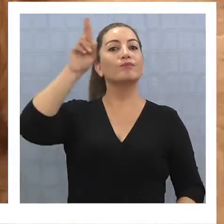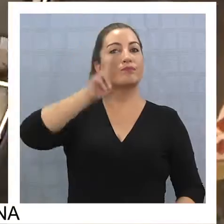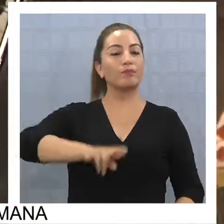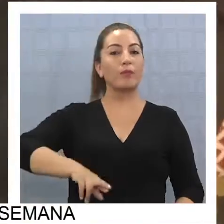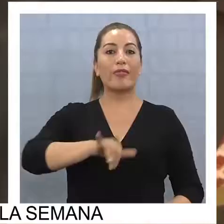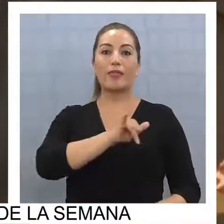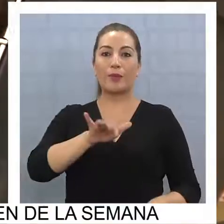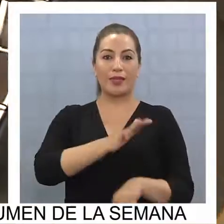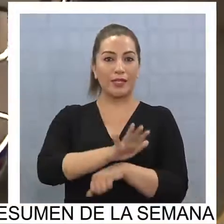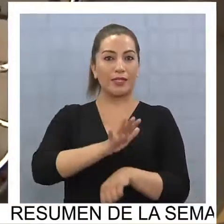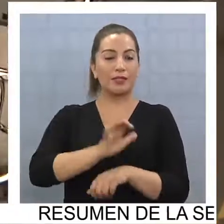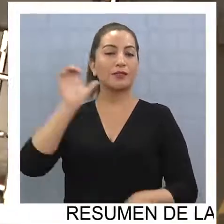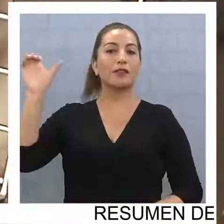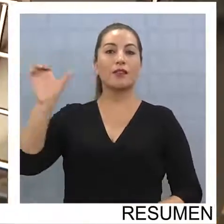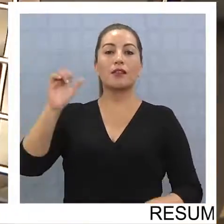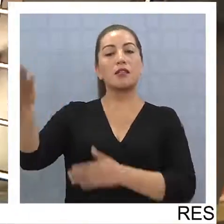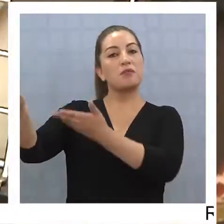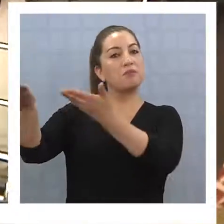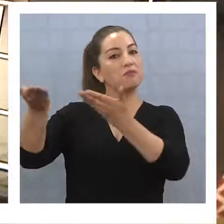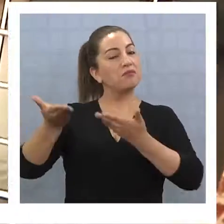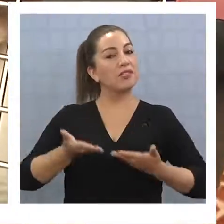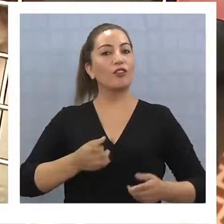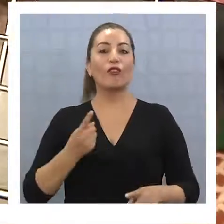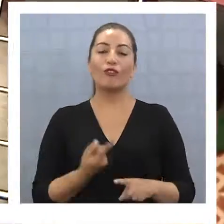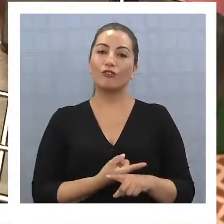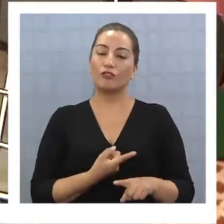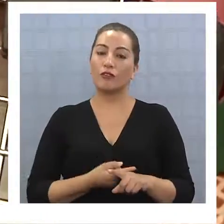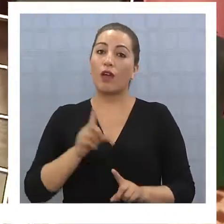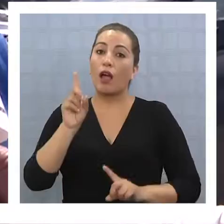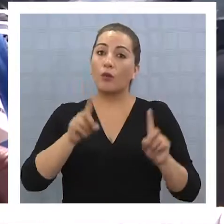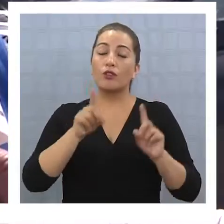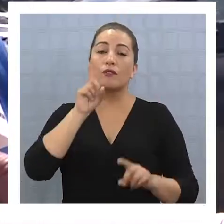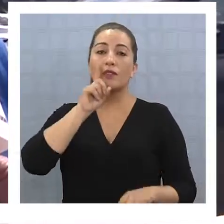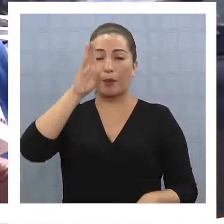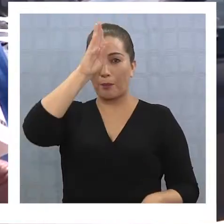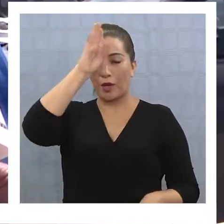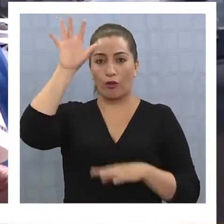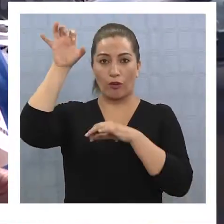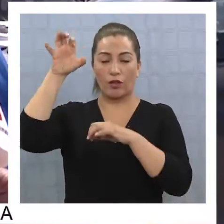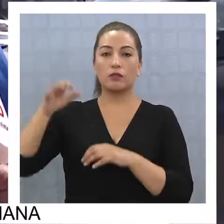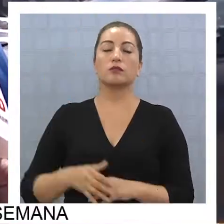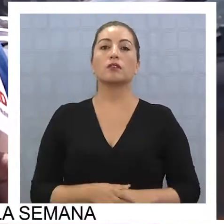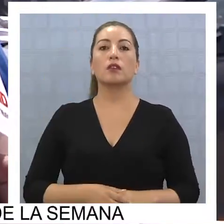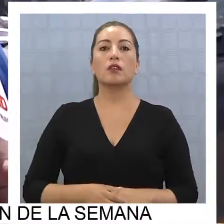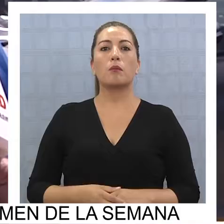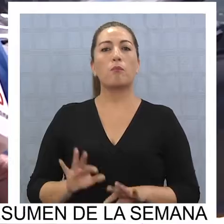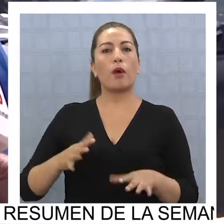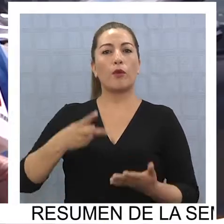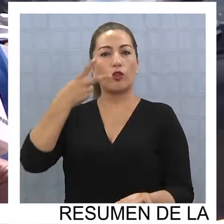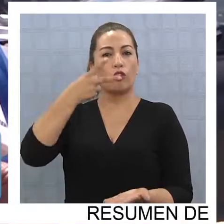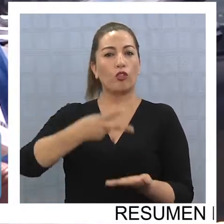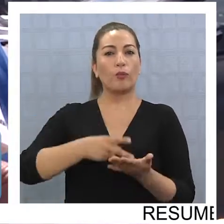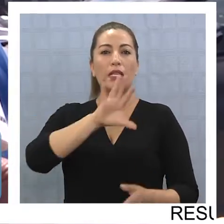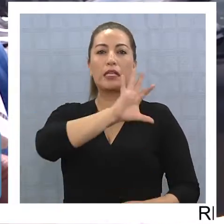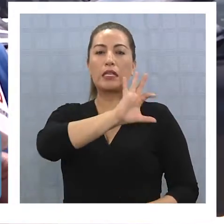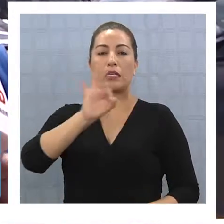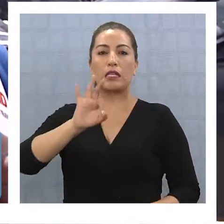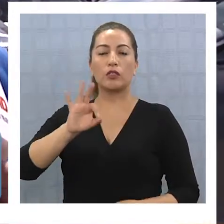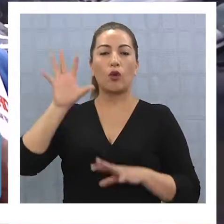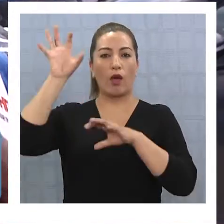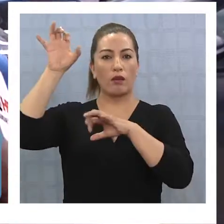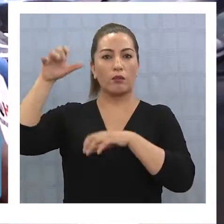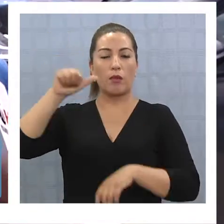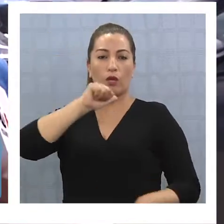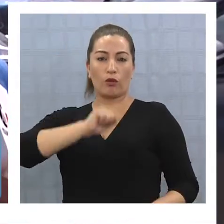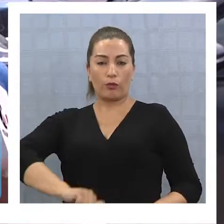después del 15 de enero, invitando a acercarse a quienes tengan mascotas. Llevamos 2.500 animales esterilizados, más